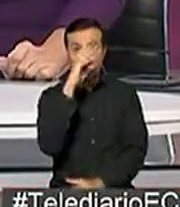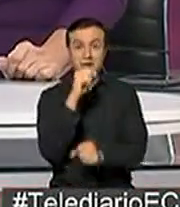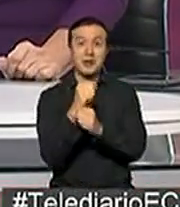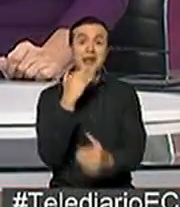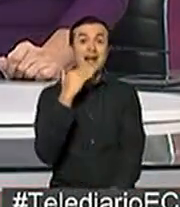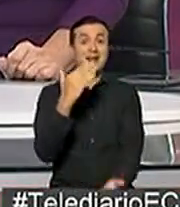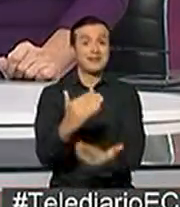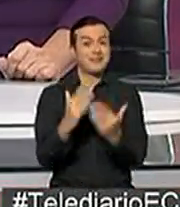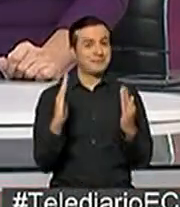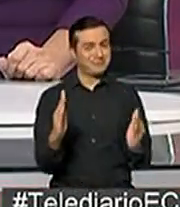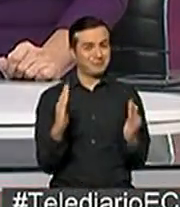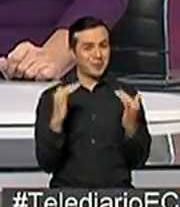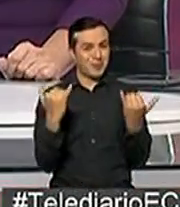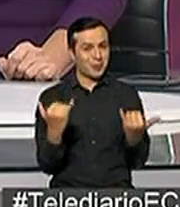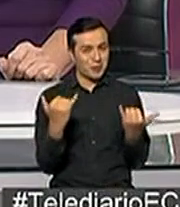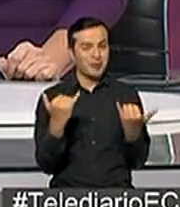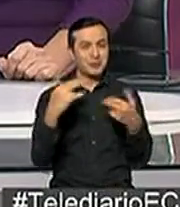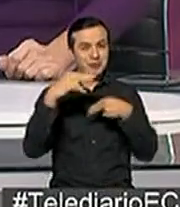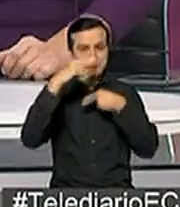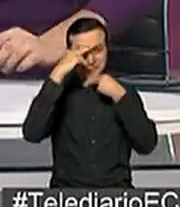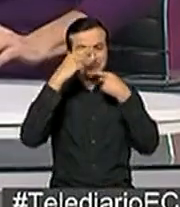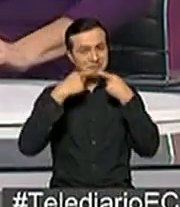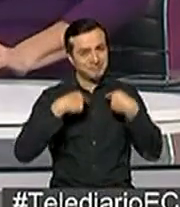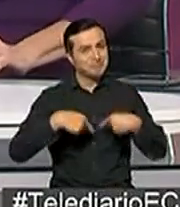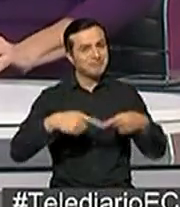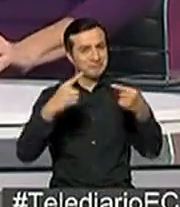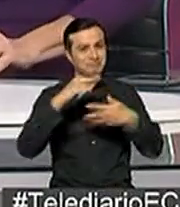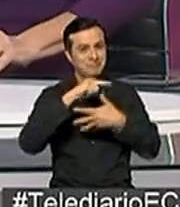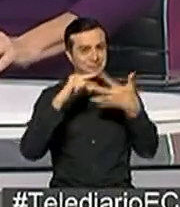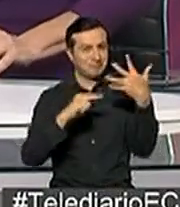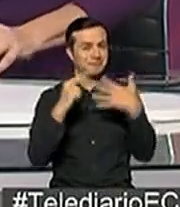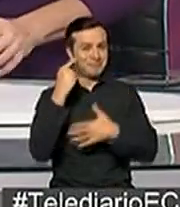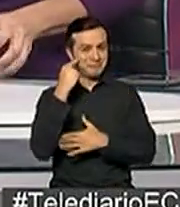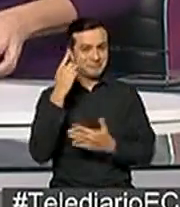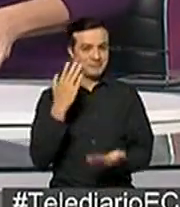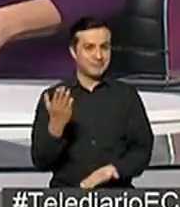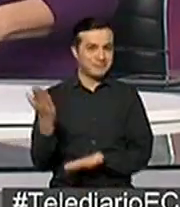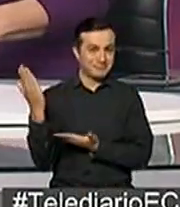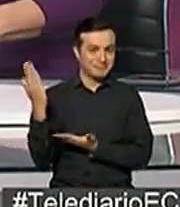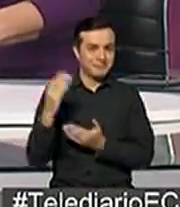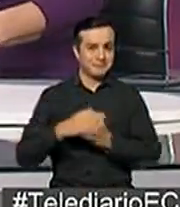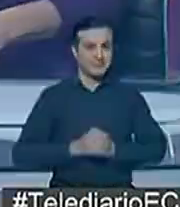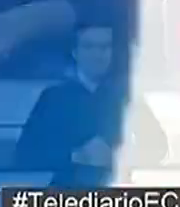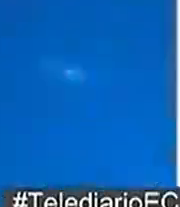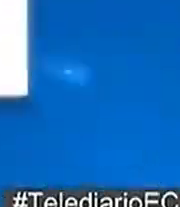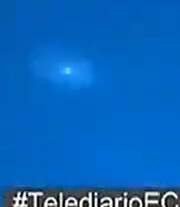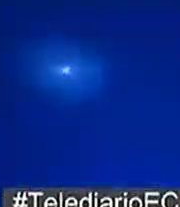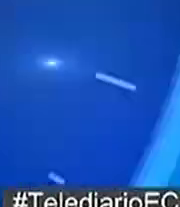por acompañarnos en esta nueva entrega informativa vamos a revisar de emiratos los titulares